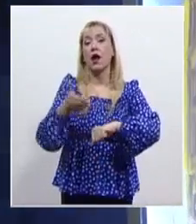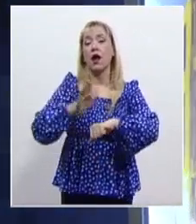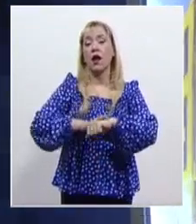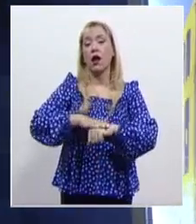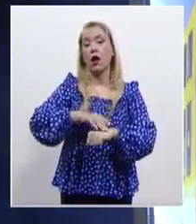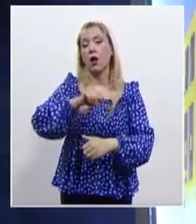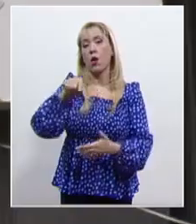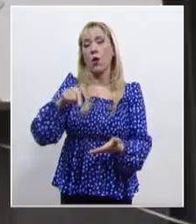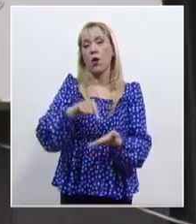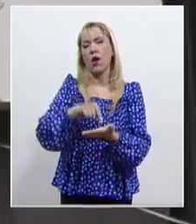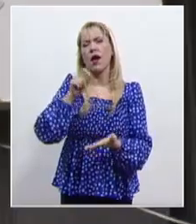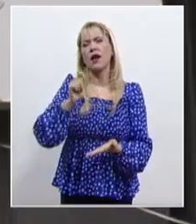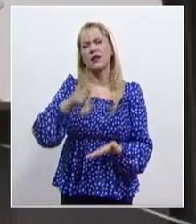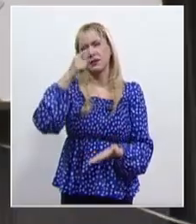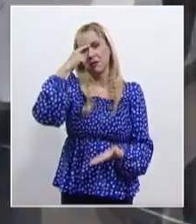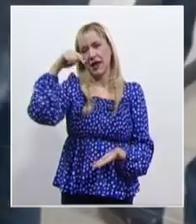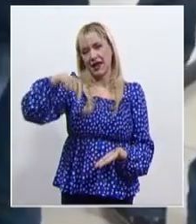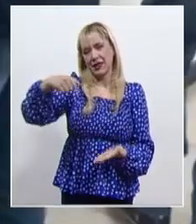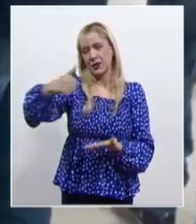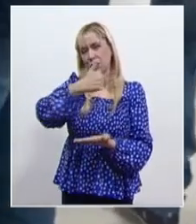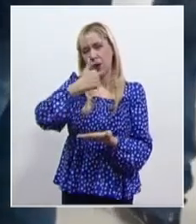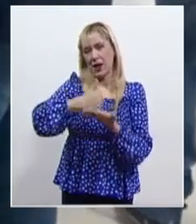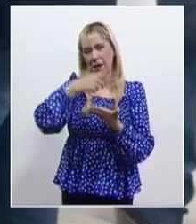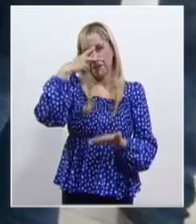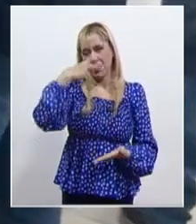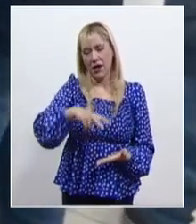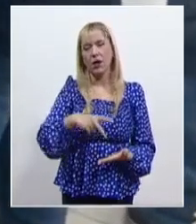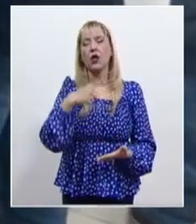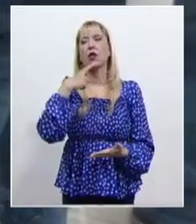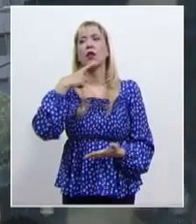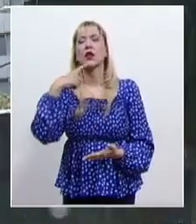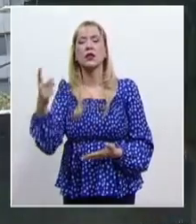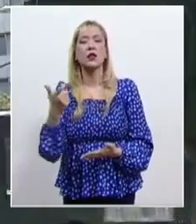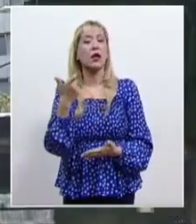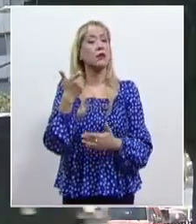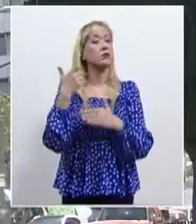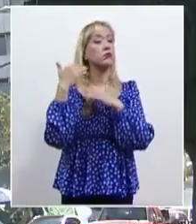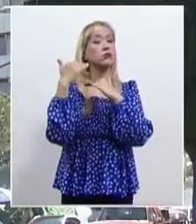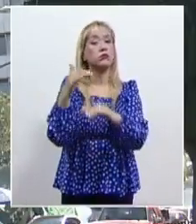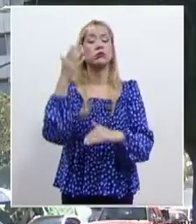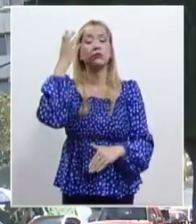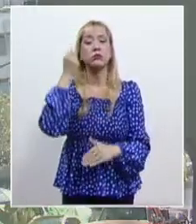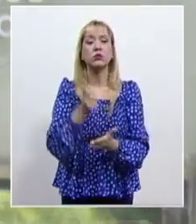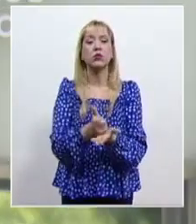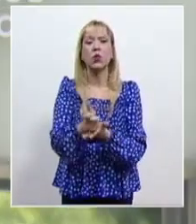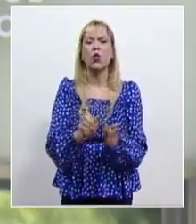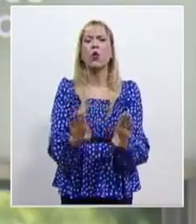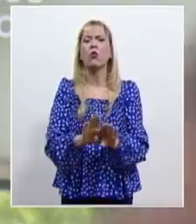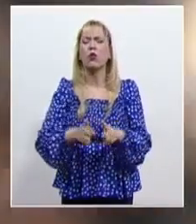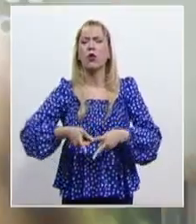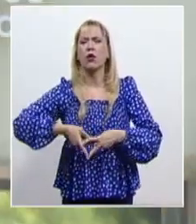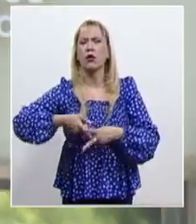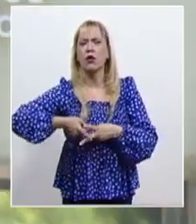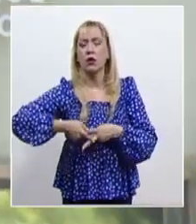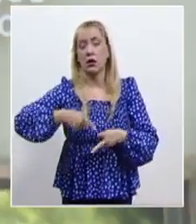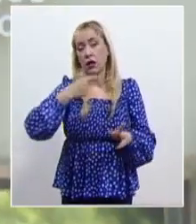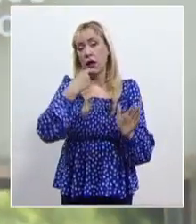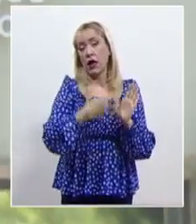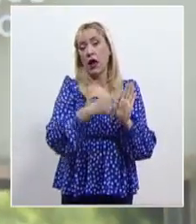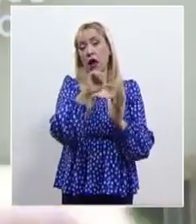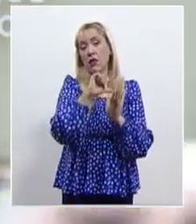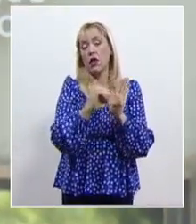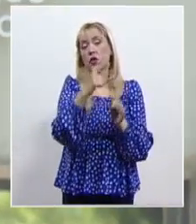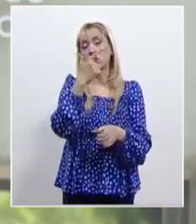región Centro-Norte con residencia en la Ciudad de México determinó que el monto máximo de la pensión por jubilación establecido en el artículo 7º